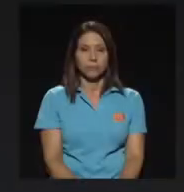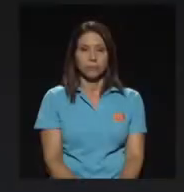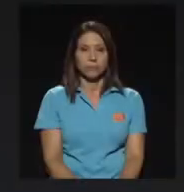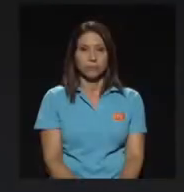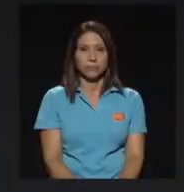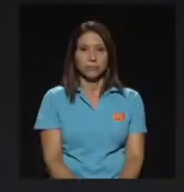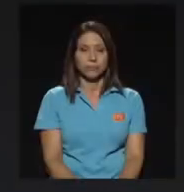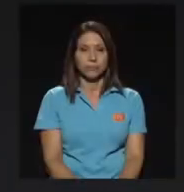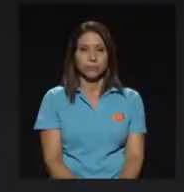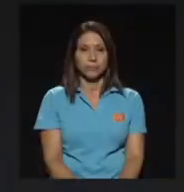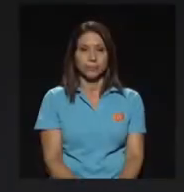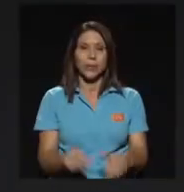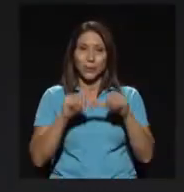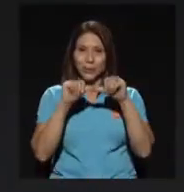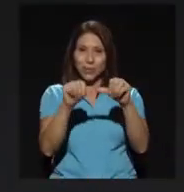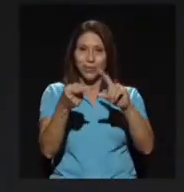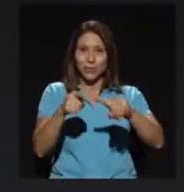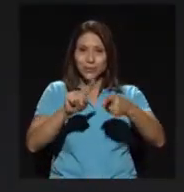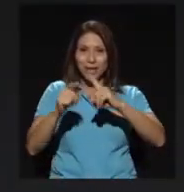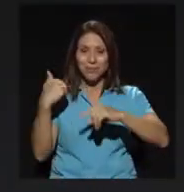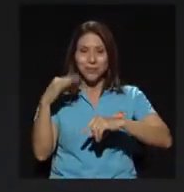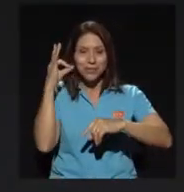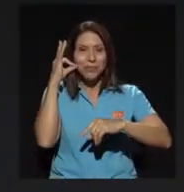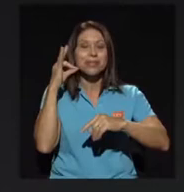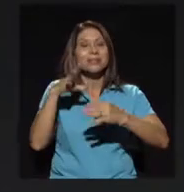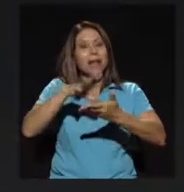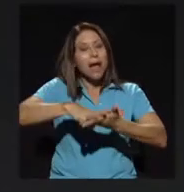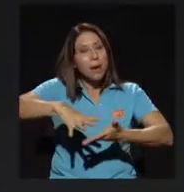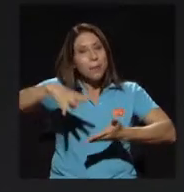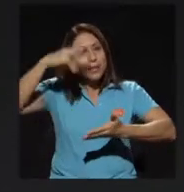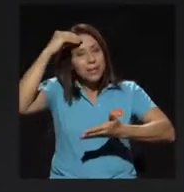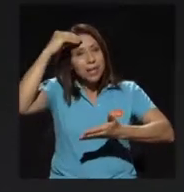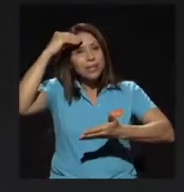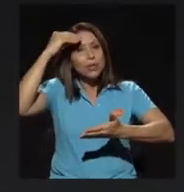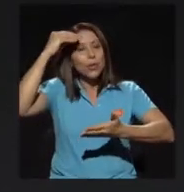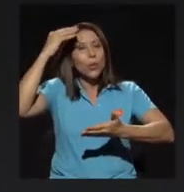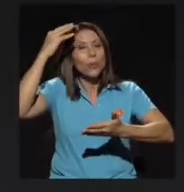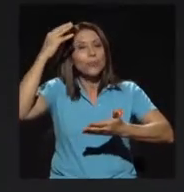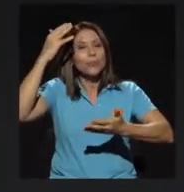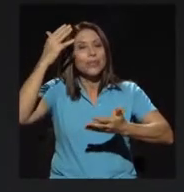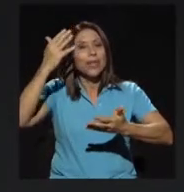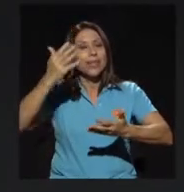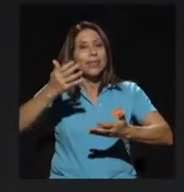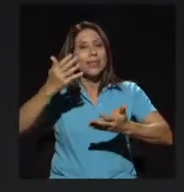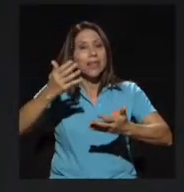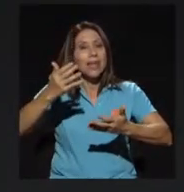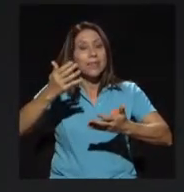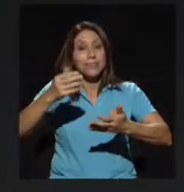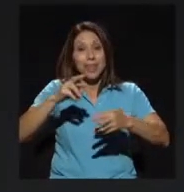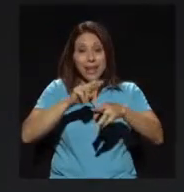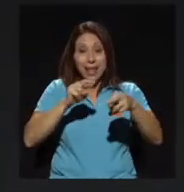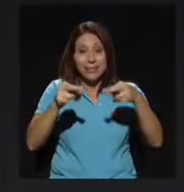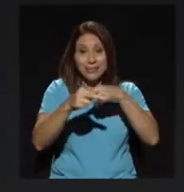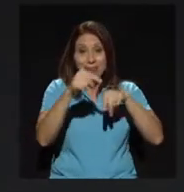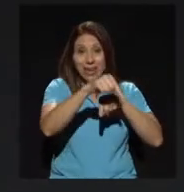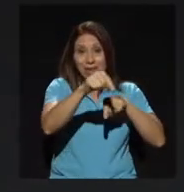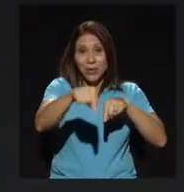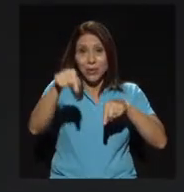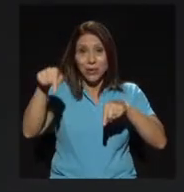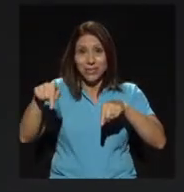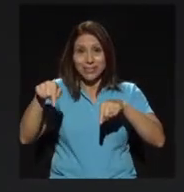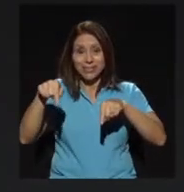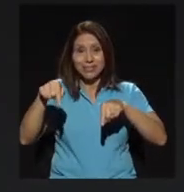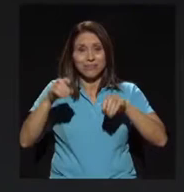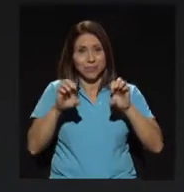Continuamos, amigas y amigos, aprendiendo de las regiones de este país, de la